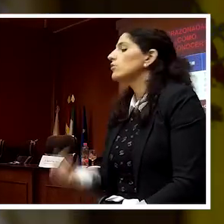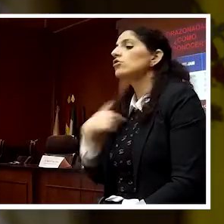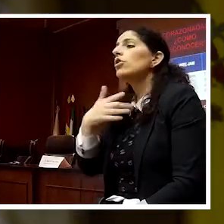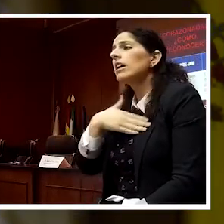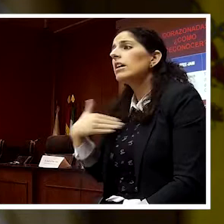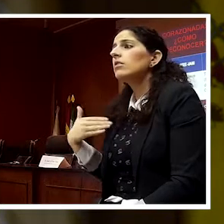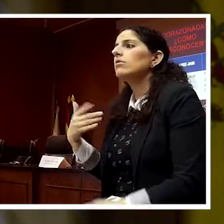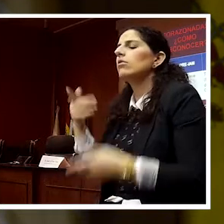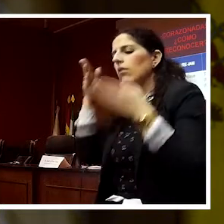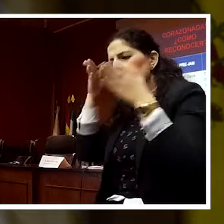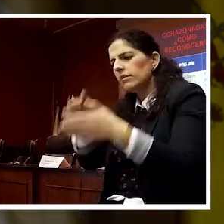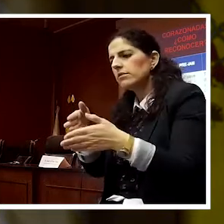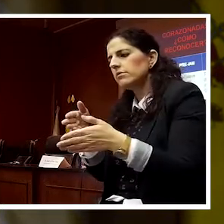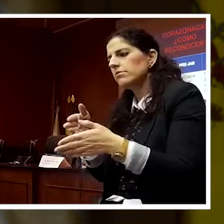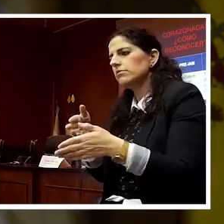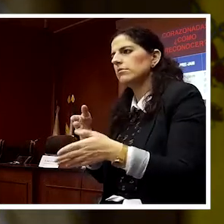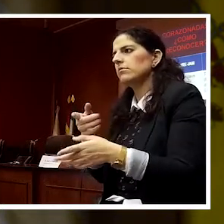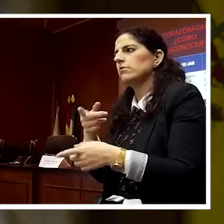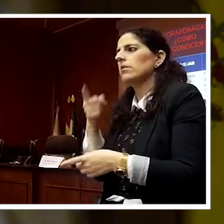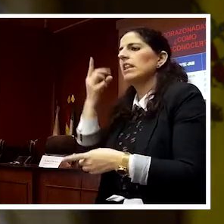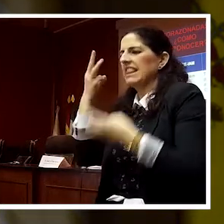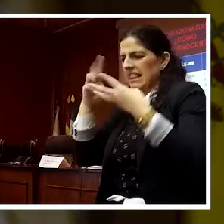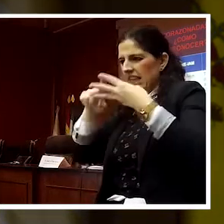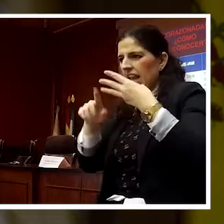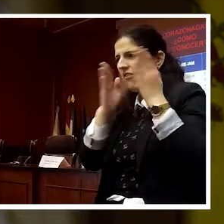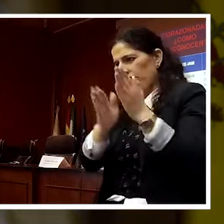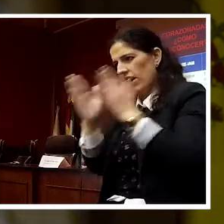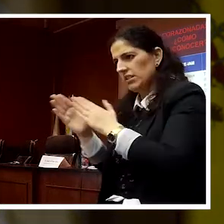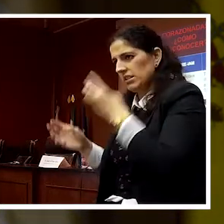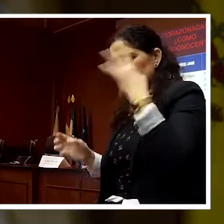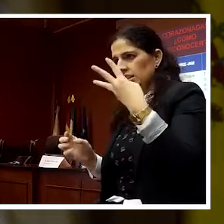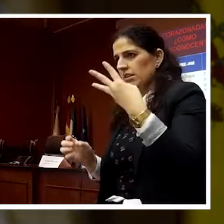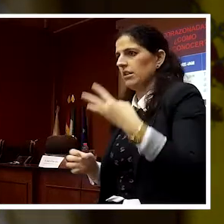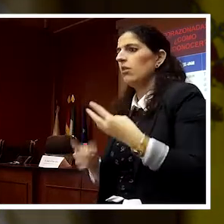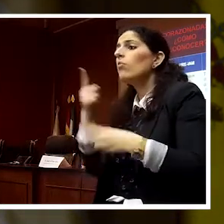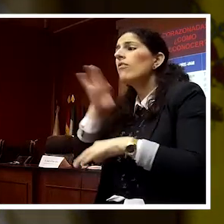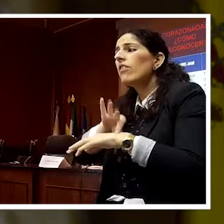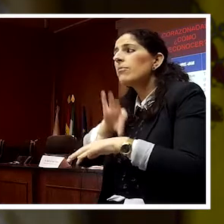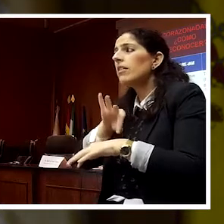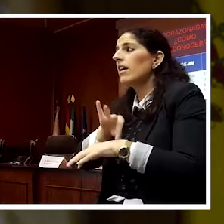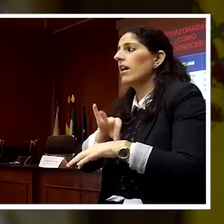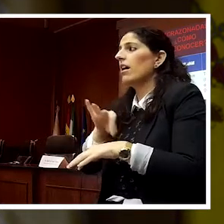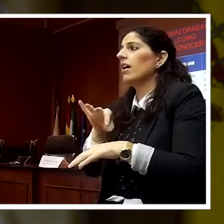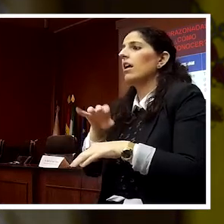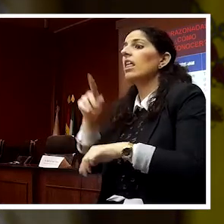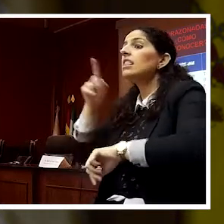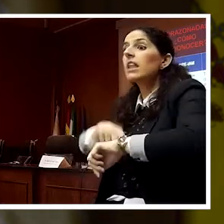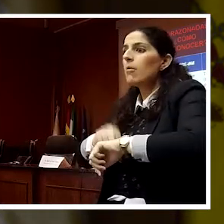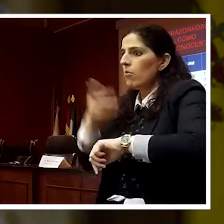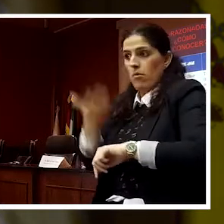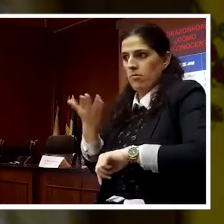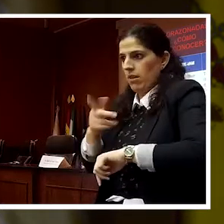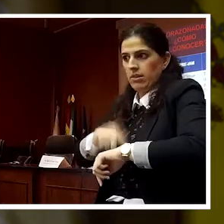quisiera centrarme en tres fases. Estamos hablando de una enfermedad en la que el tiempo es